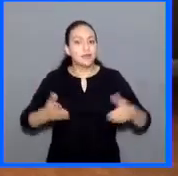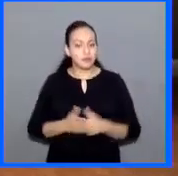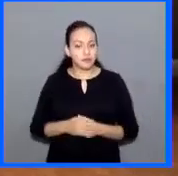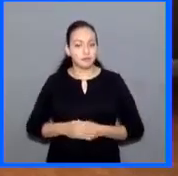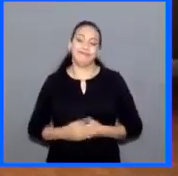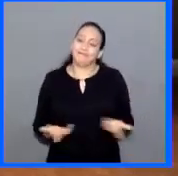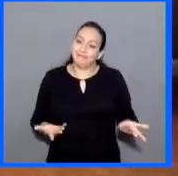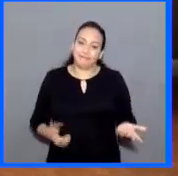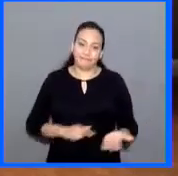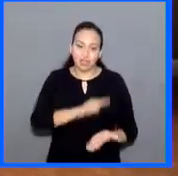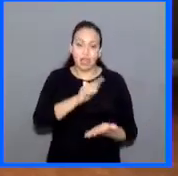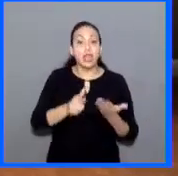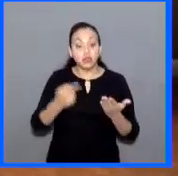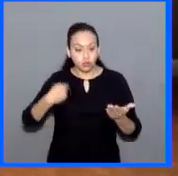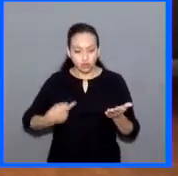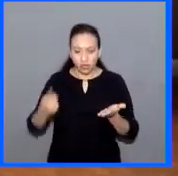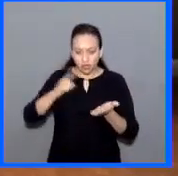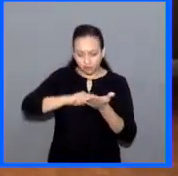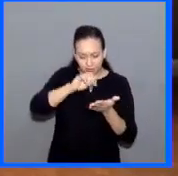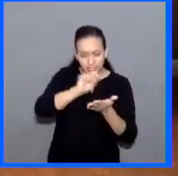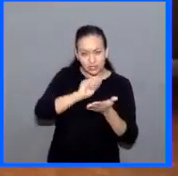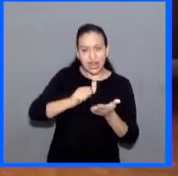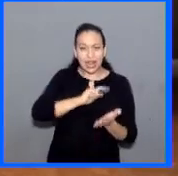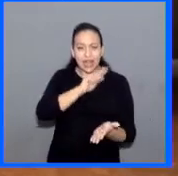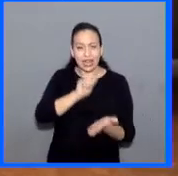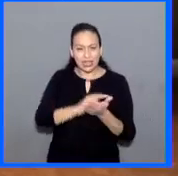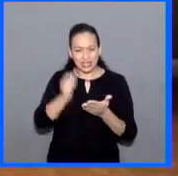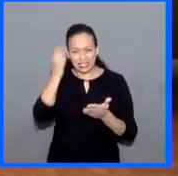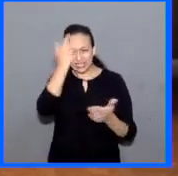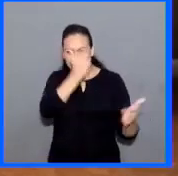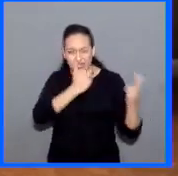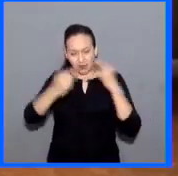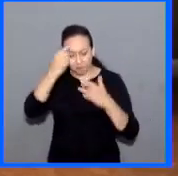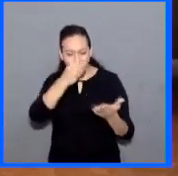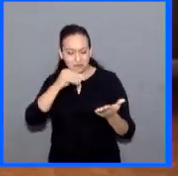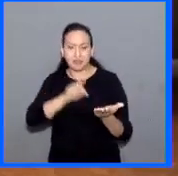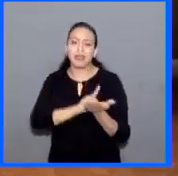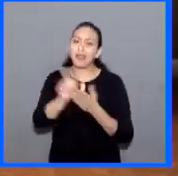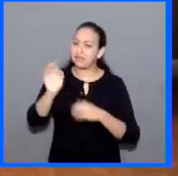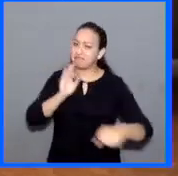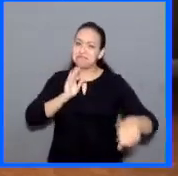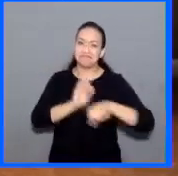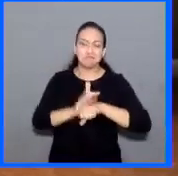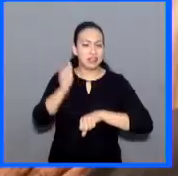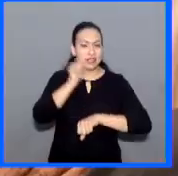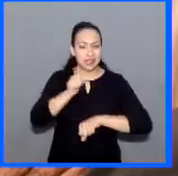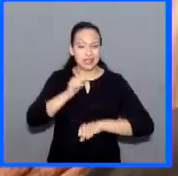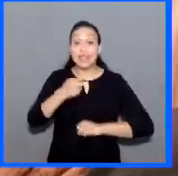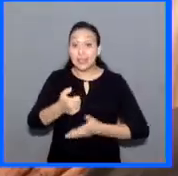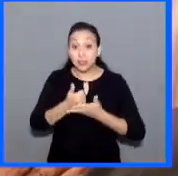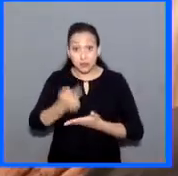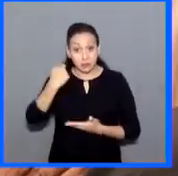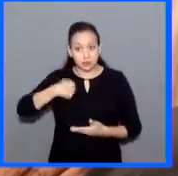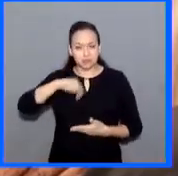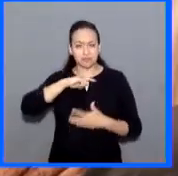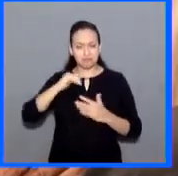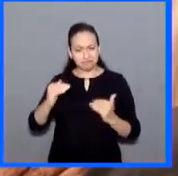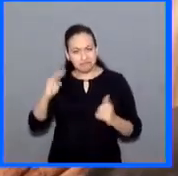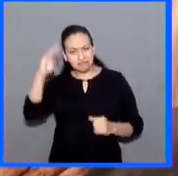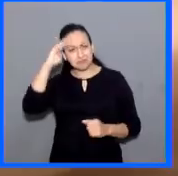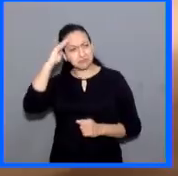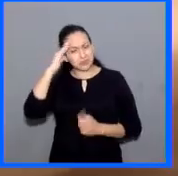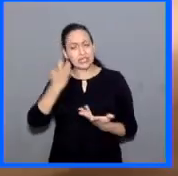realidad nos está ayudando también a puntualizar nuestro tema, porque tampoco es que